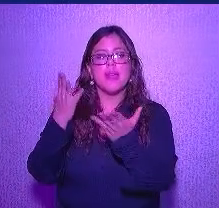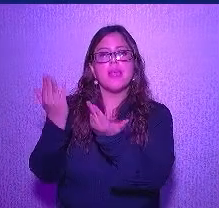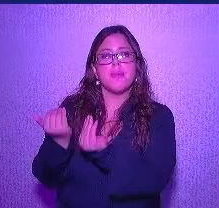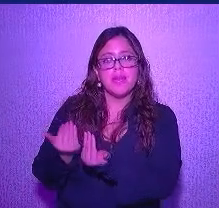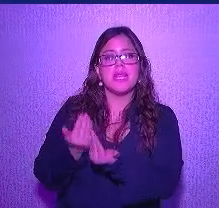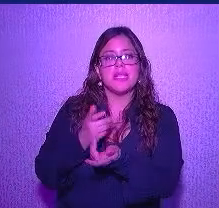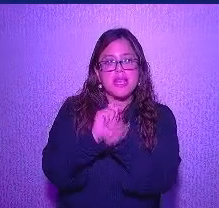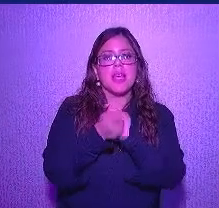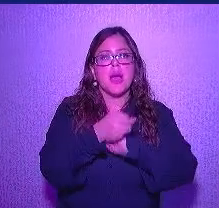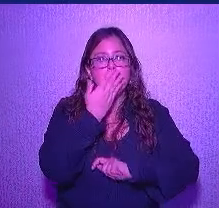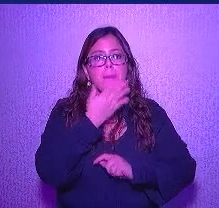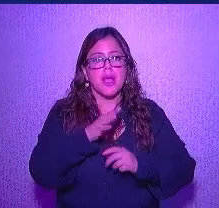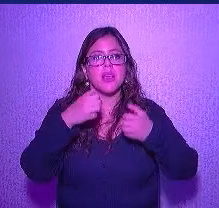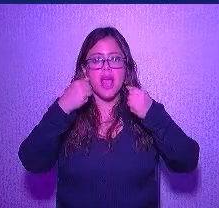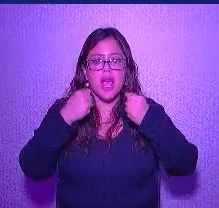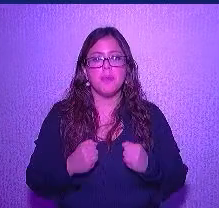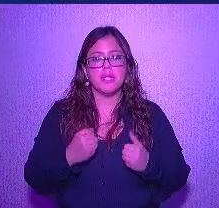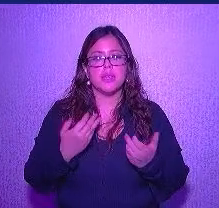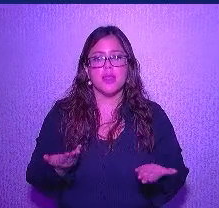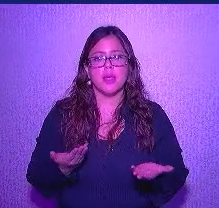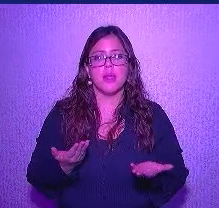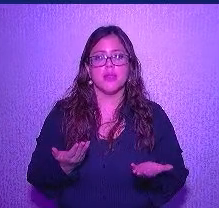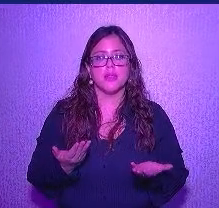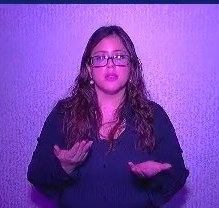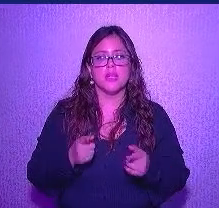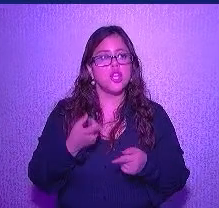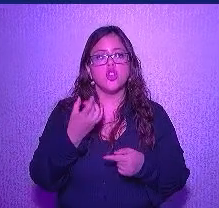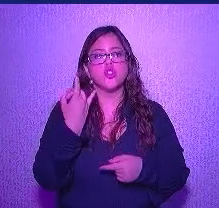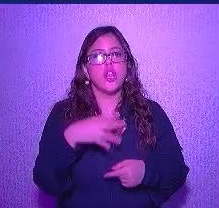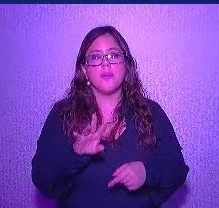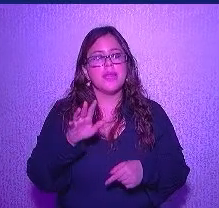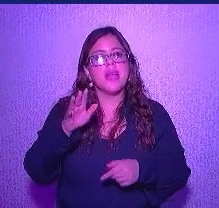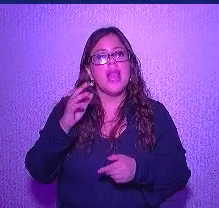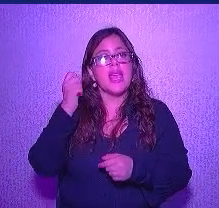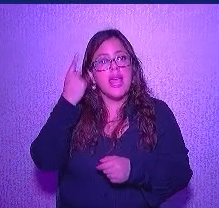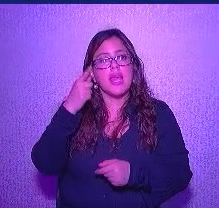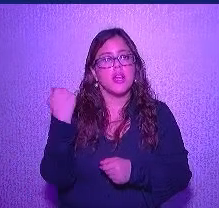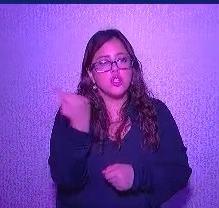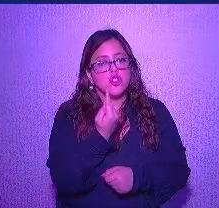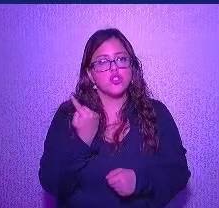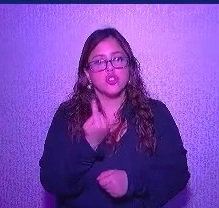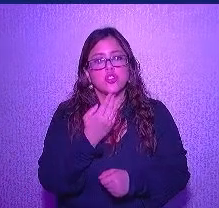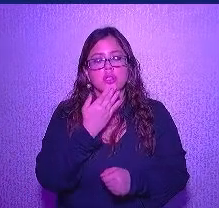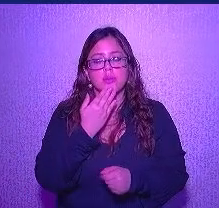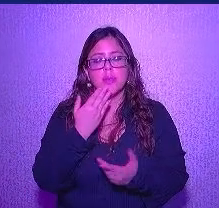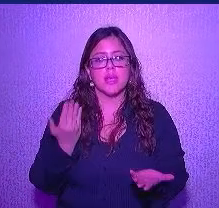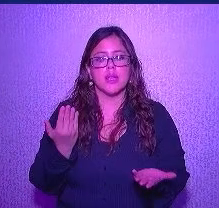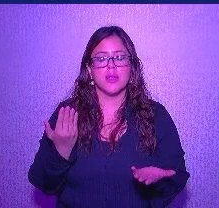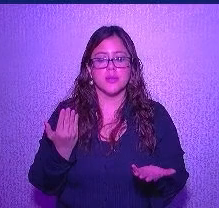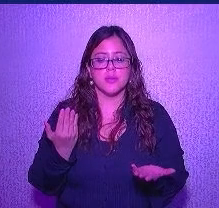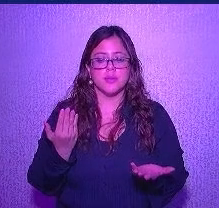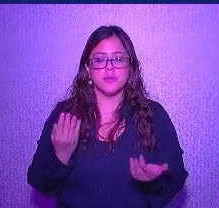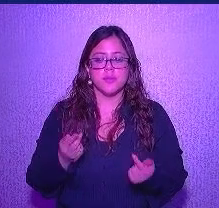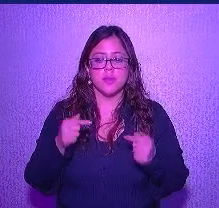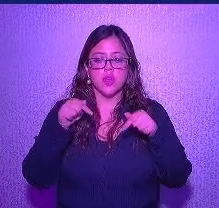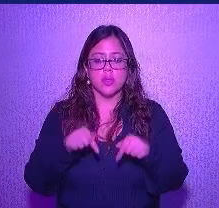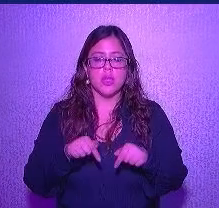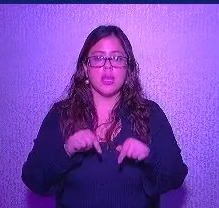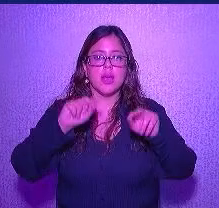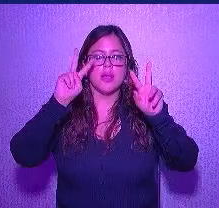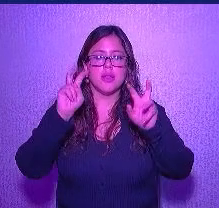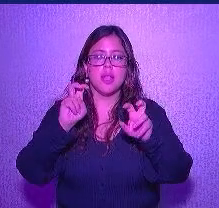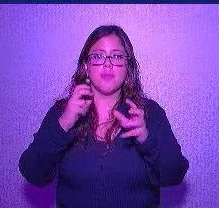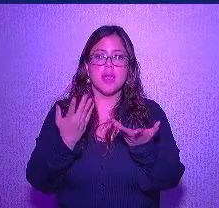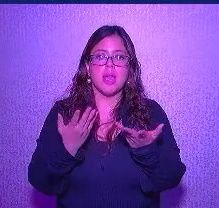mejorías y de capacidades Más allá de la que logramos entender a mí me parece que hoy día cuando hablamos de